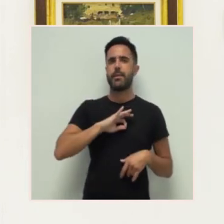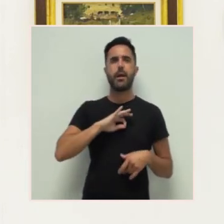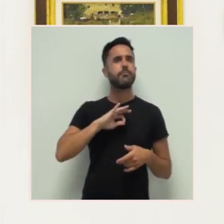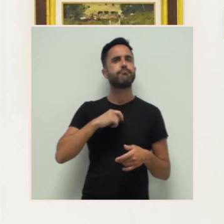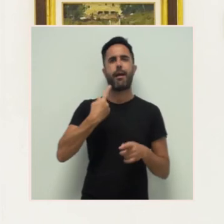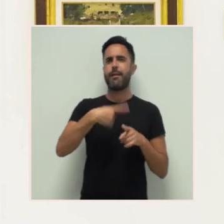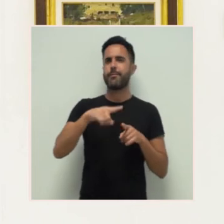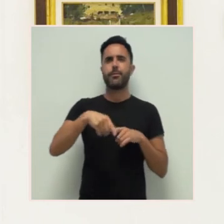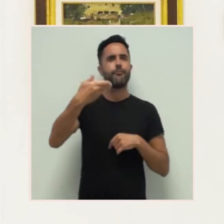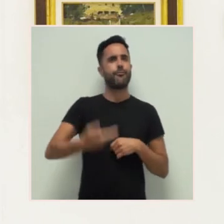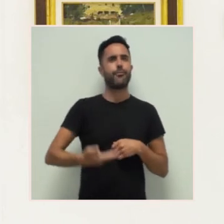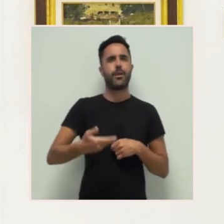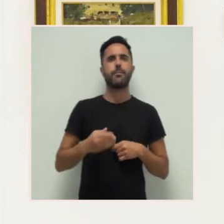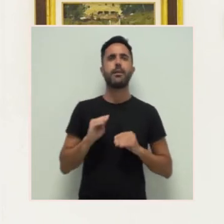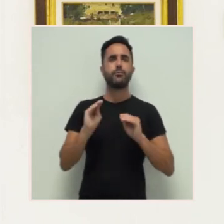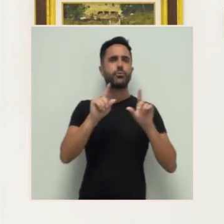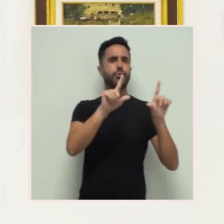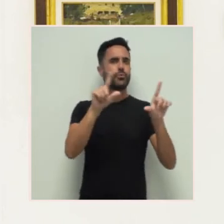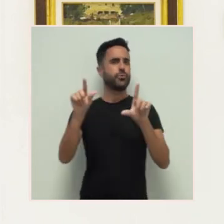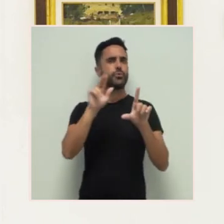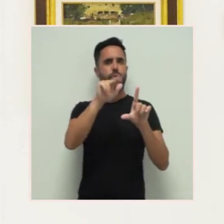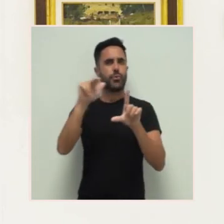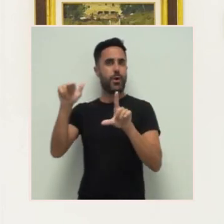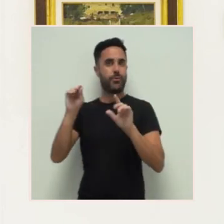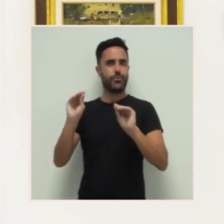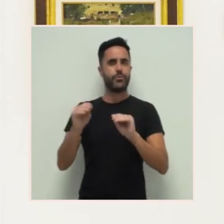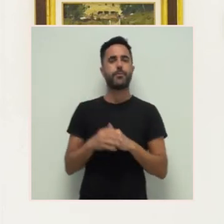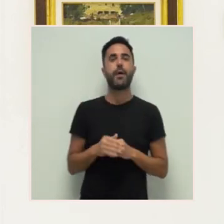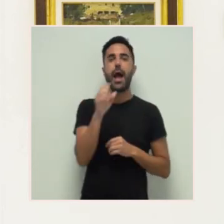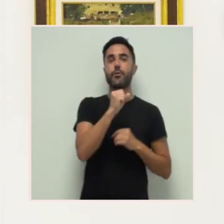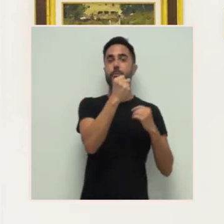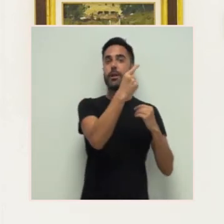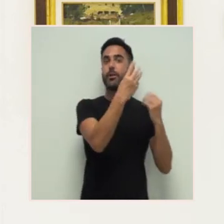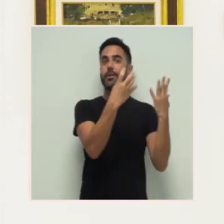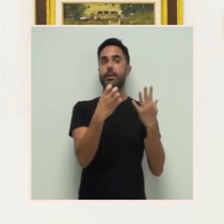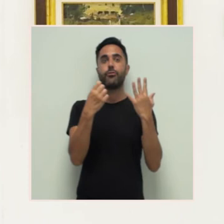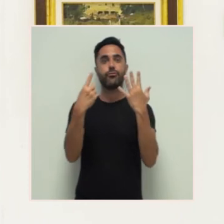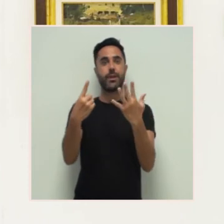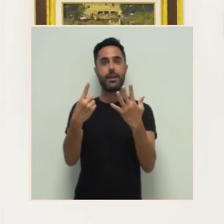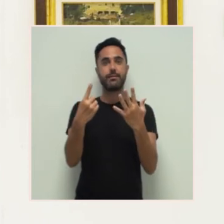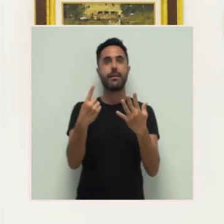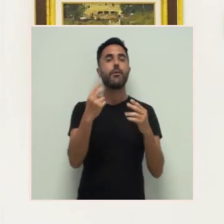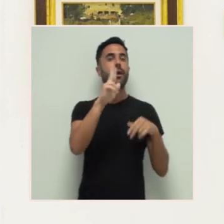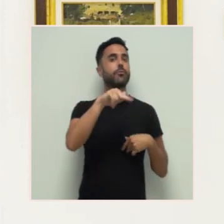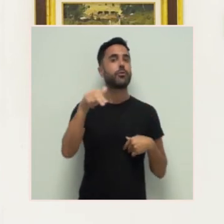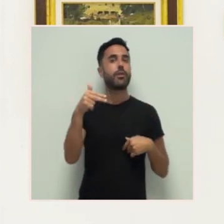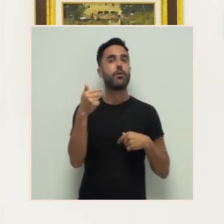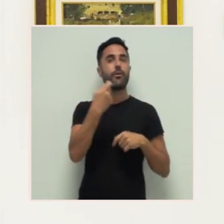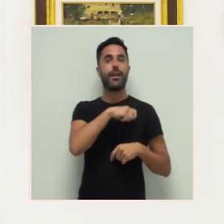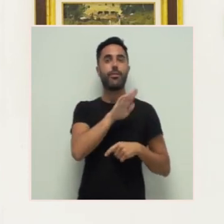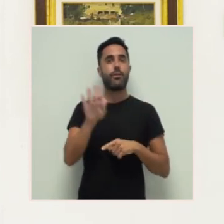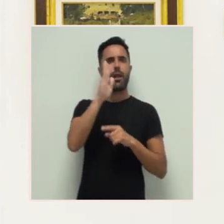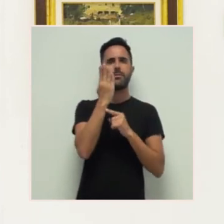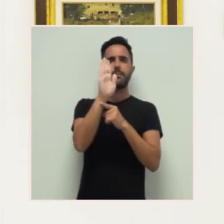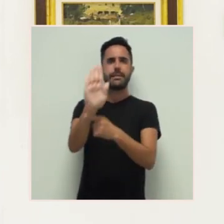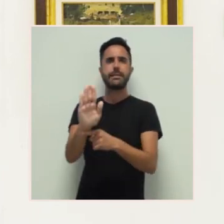súa producción, ata o punto que no ano 1906 volve a presentarse unha exposición nacional cunha obra que titula